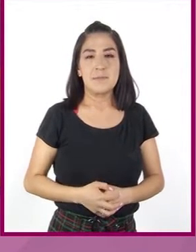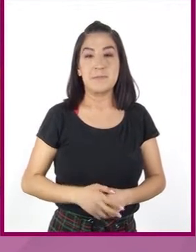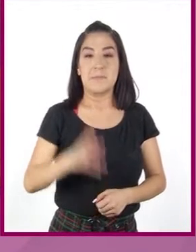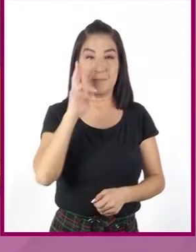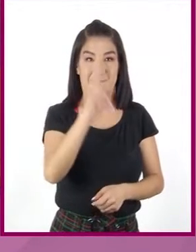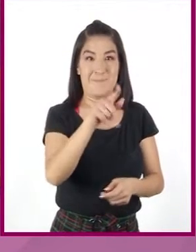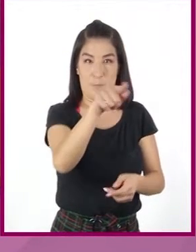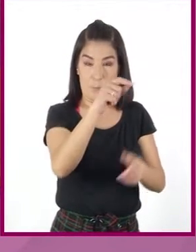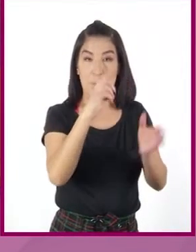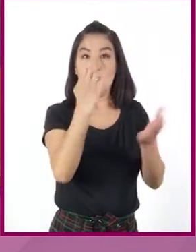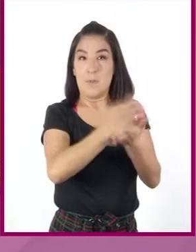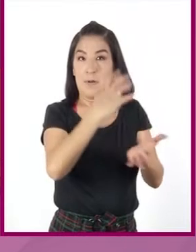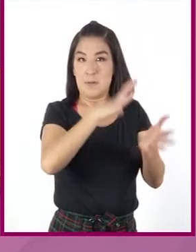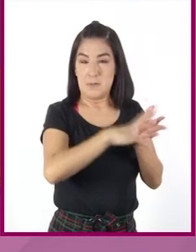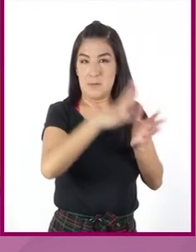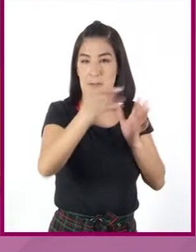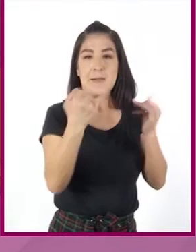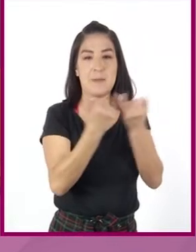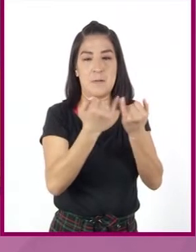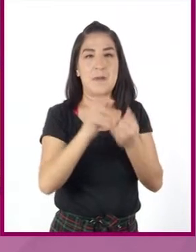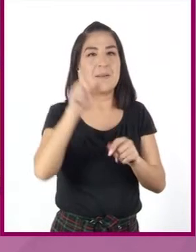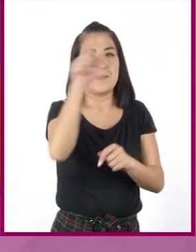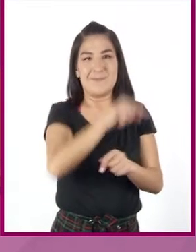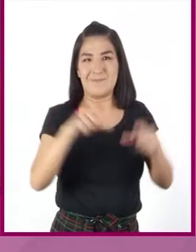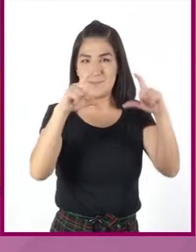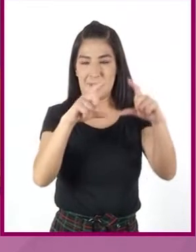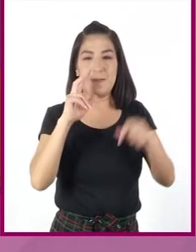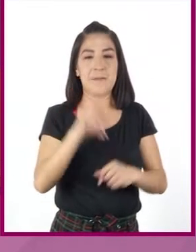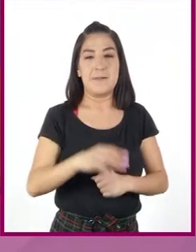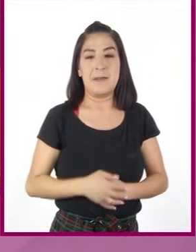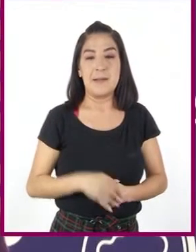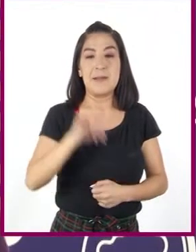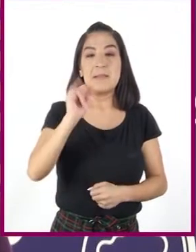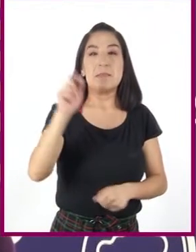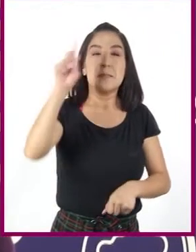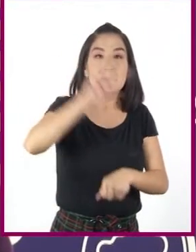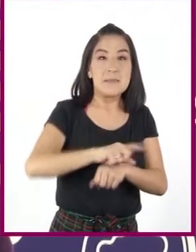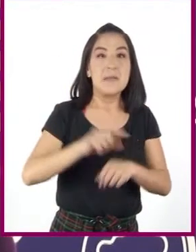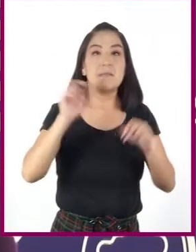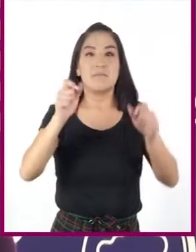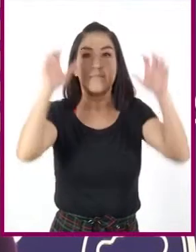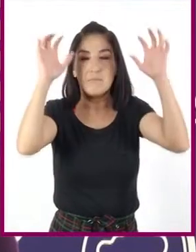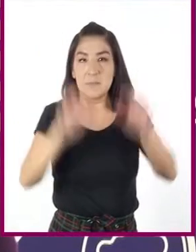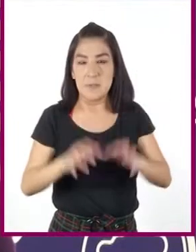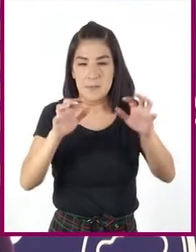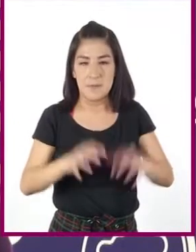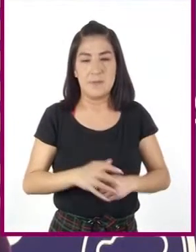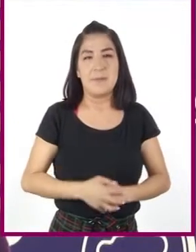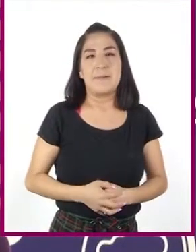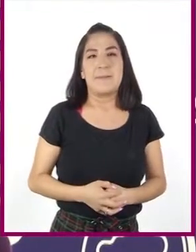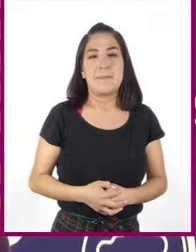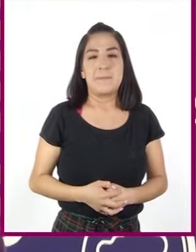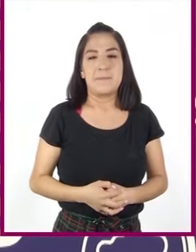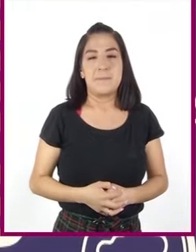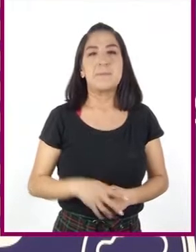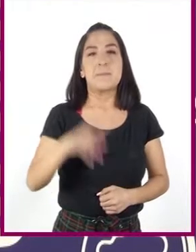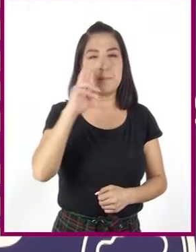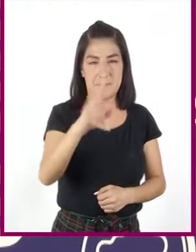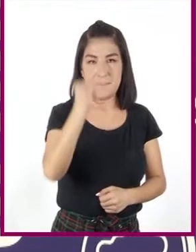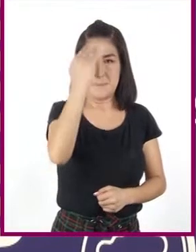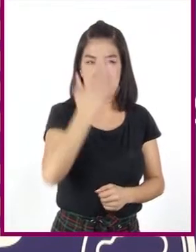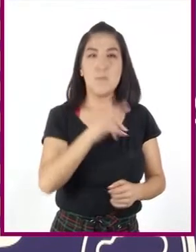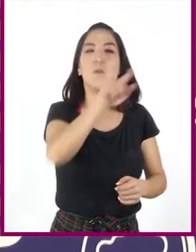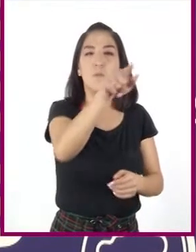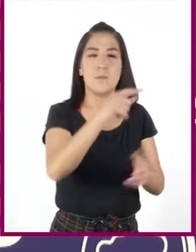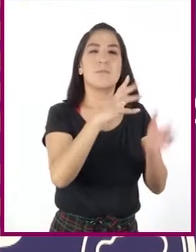en la imagen, el estado de Puebla presenta intervalos de chubascos. Ahora observen la siguiente imagen y contesten en